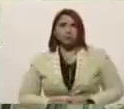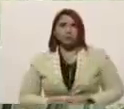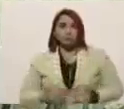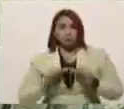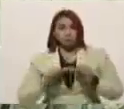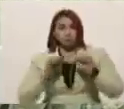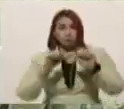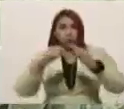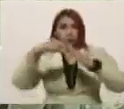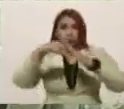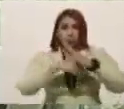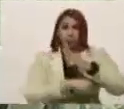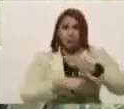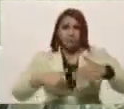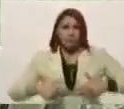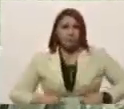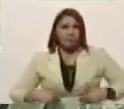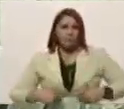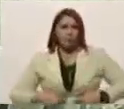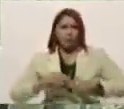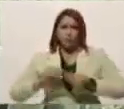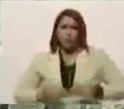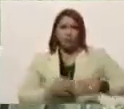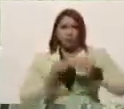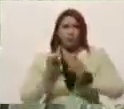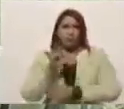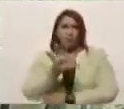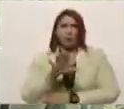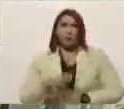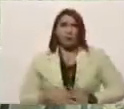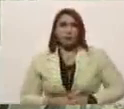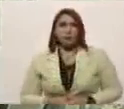seguiremos profundizando el esfuerzo de recuperación del país.